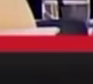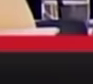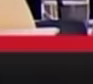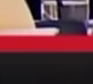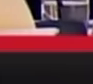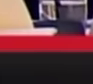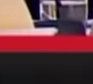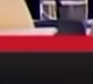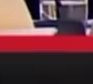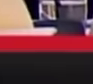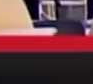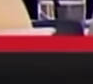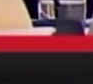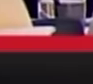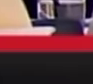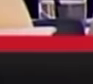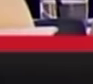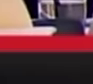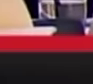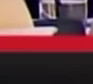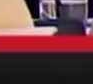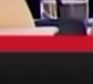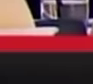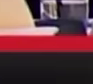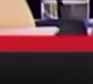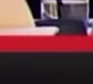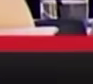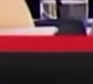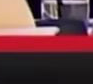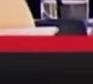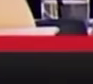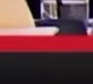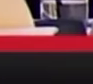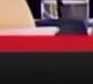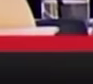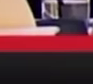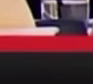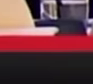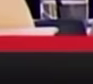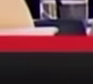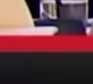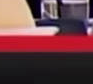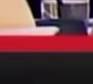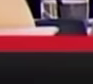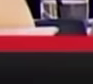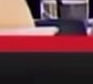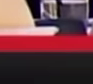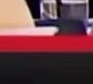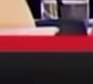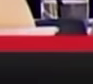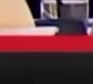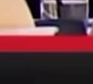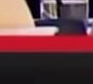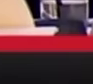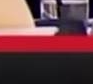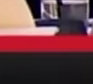alcalde adelantó que efectivamente los trabajadores de MAPE están siendo destacados a prestar otros servicios en la Municipalidad de